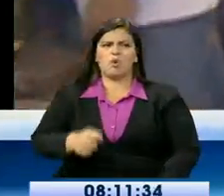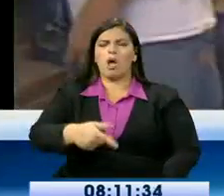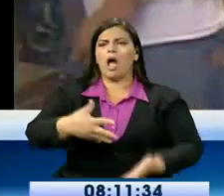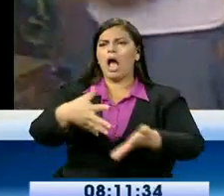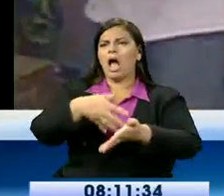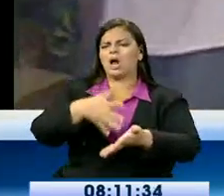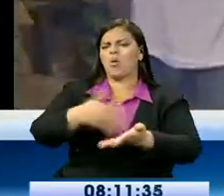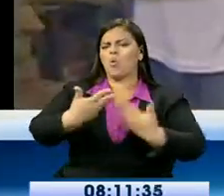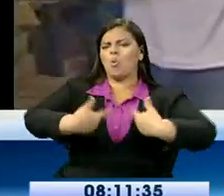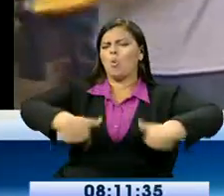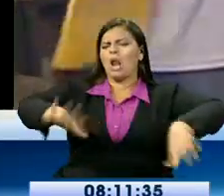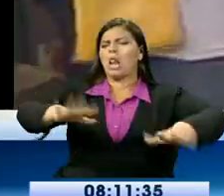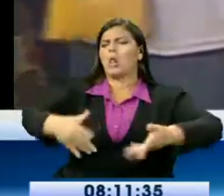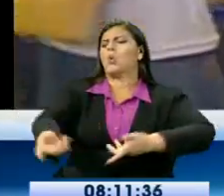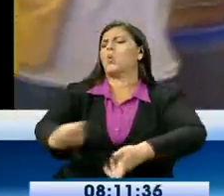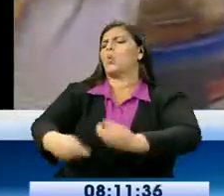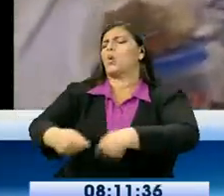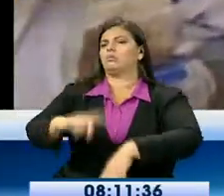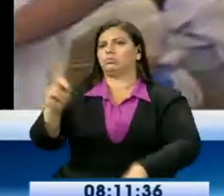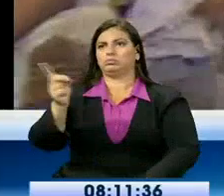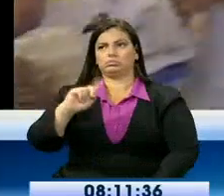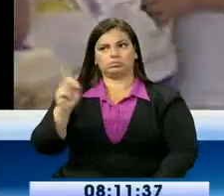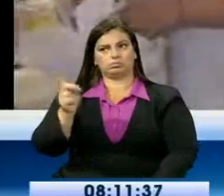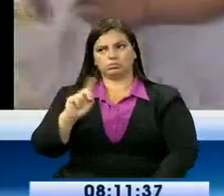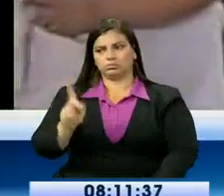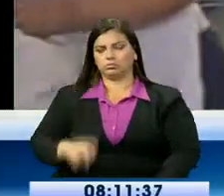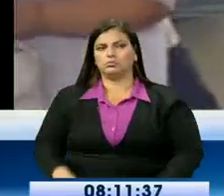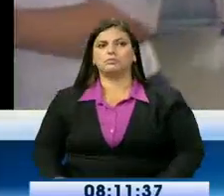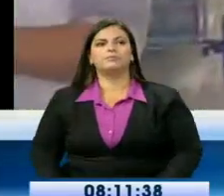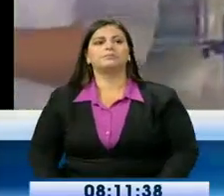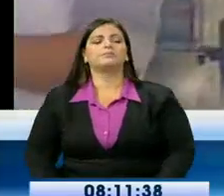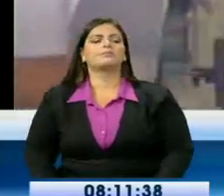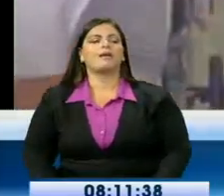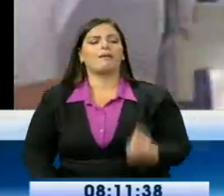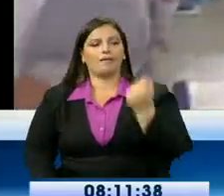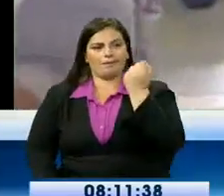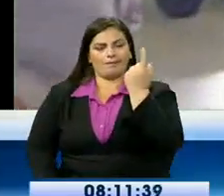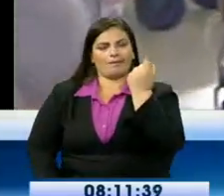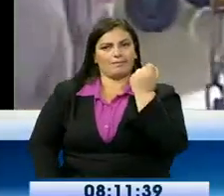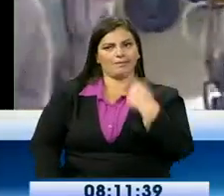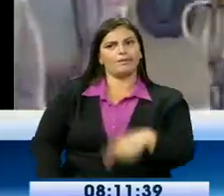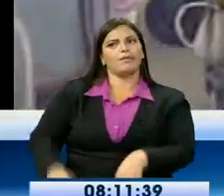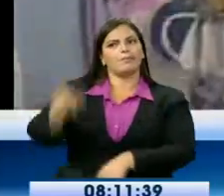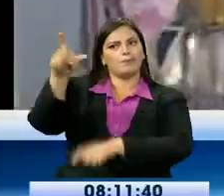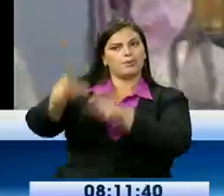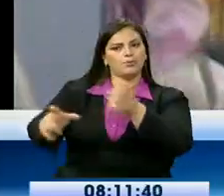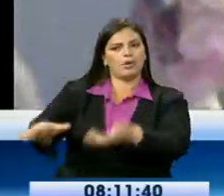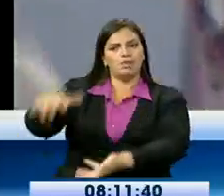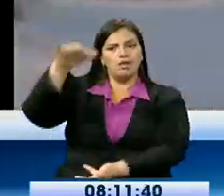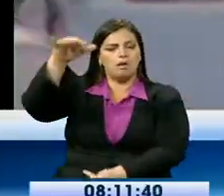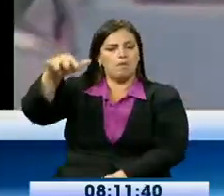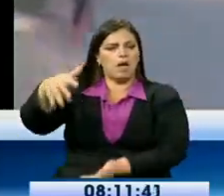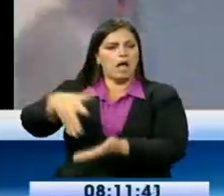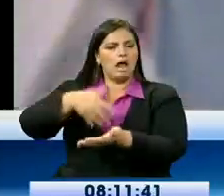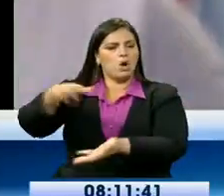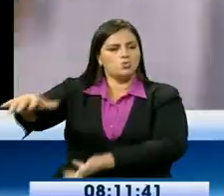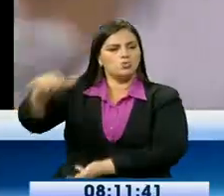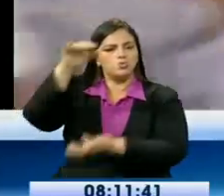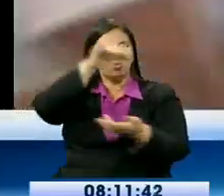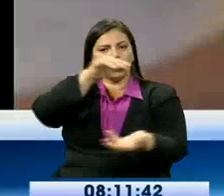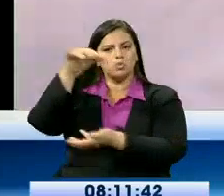nosotros. Bueno, ellos ya tienen proveedores confiables, seguramente, y por eso es la seguridad que tienen. Señorita, muy buenos